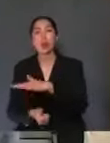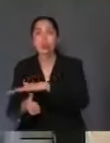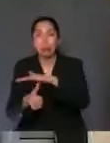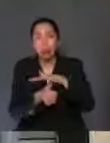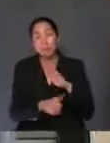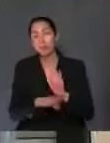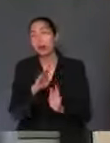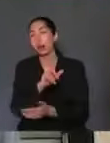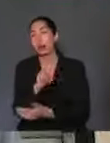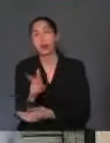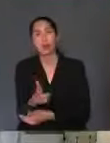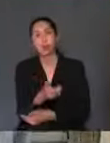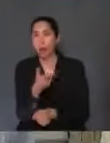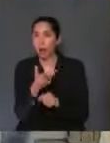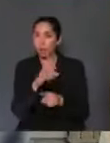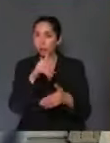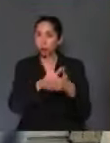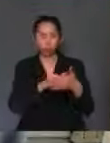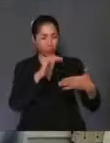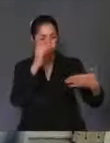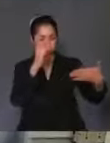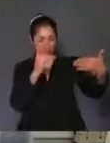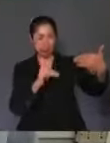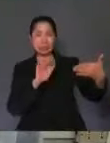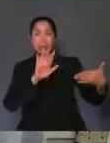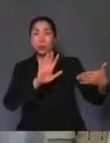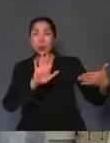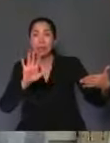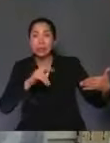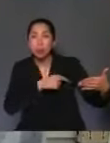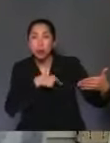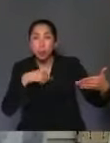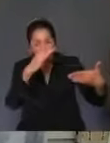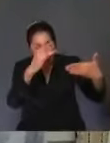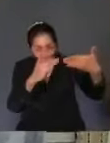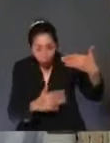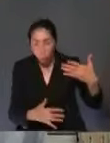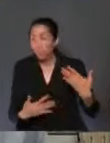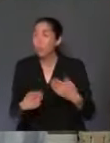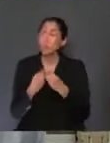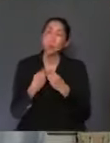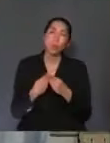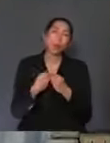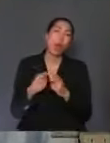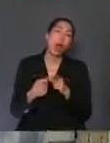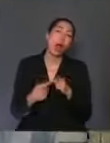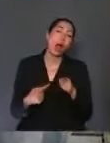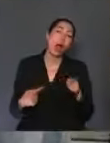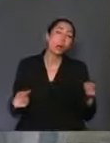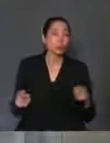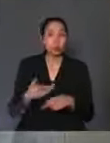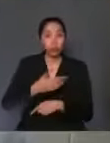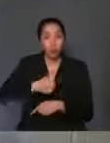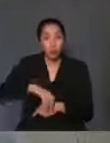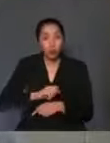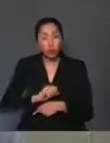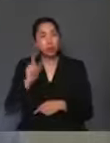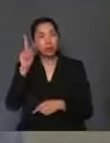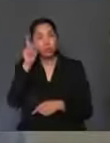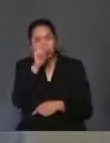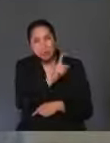tenían 55 posibilidades y alternativas de elección. Sí, pues. Sí, era mucho, muy largo, y para nosotros se nos hacía difícil que estábamos